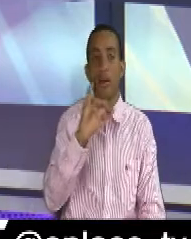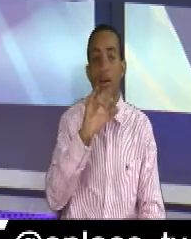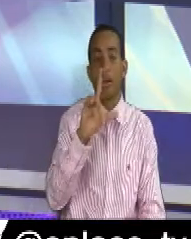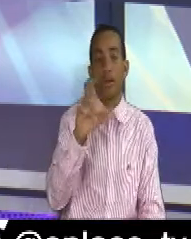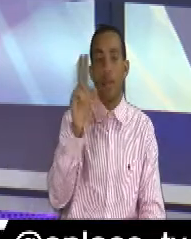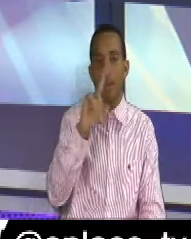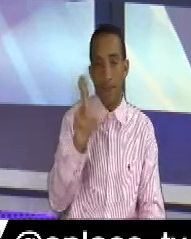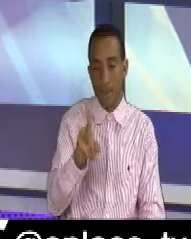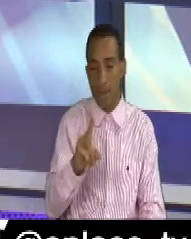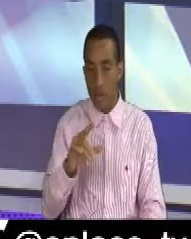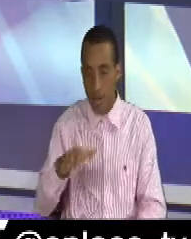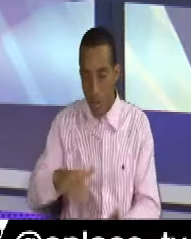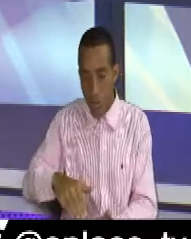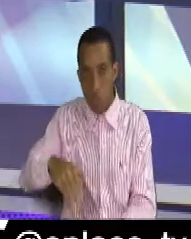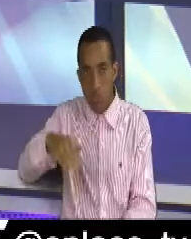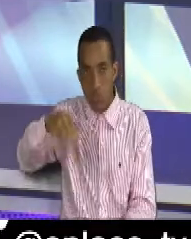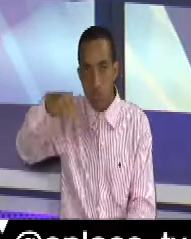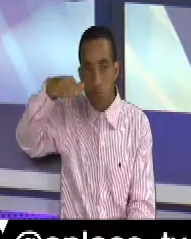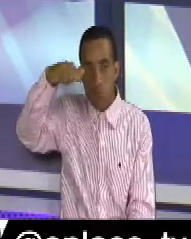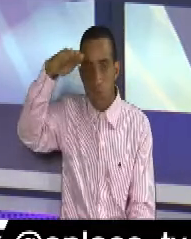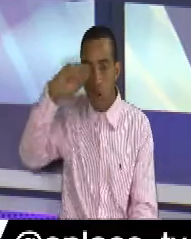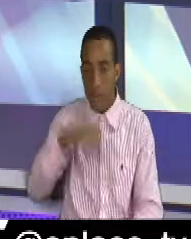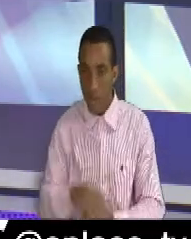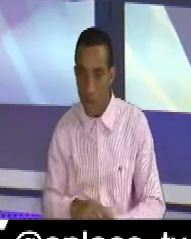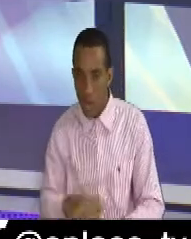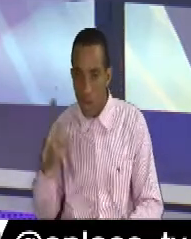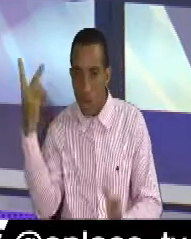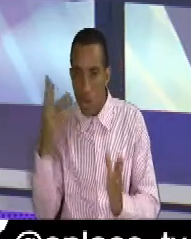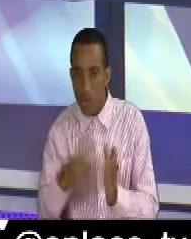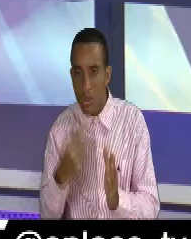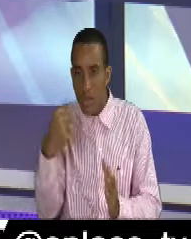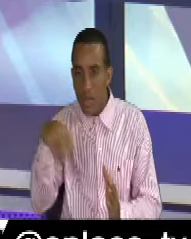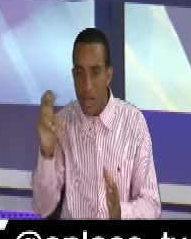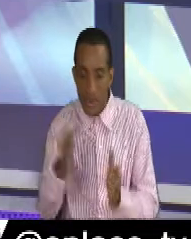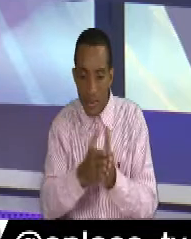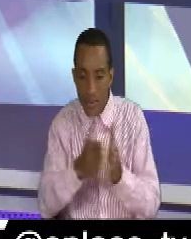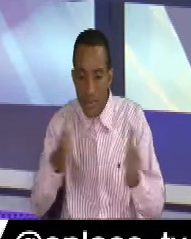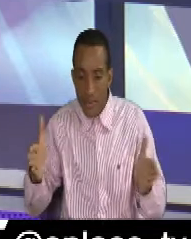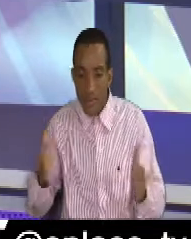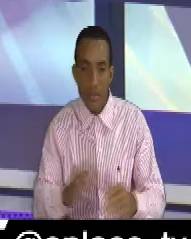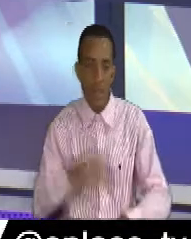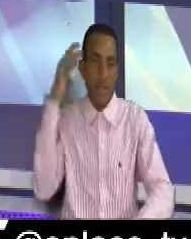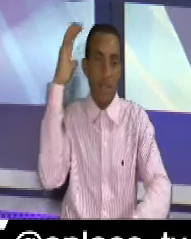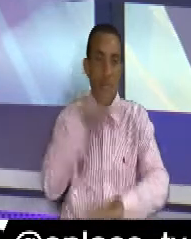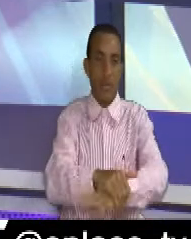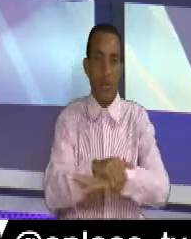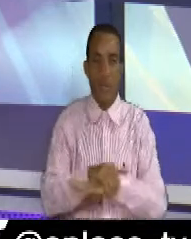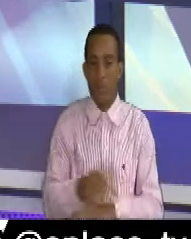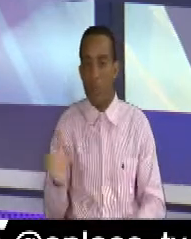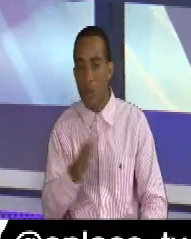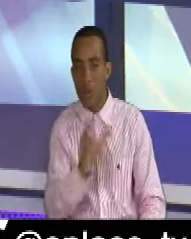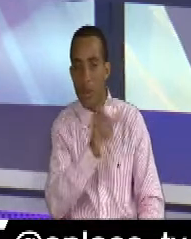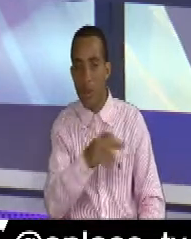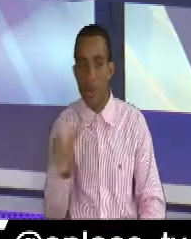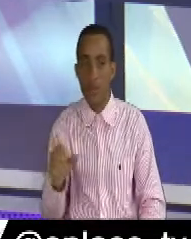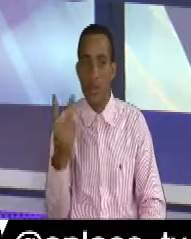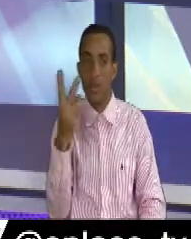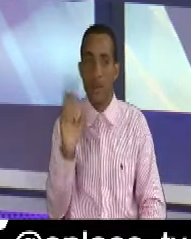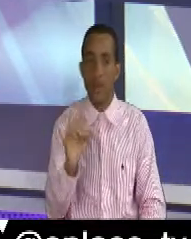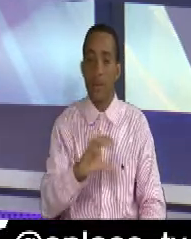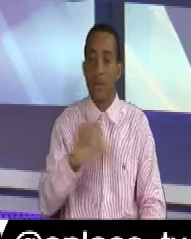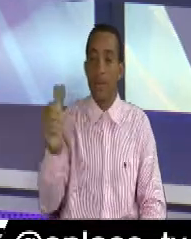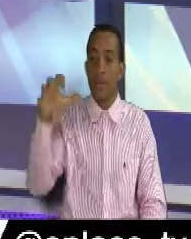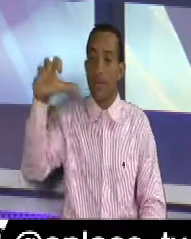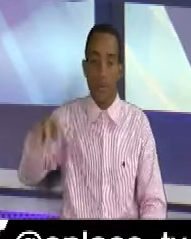Medio. En lo corrido de 2017 se han capturado a 26 personas por este delito. Los campos La Sira Infantas y Casabe